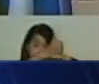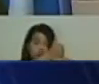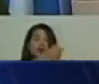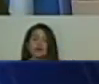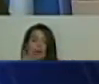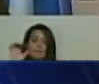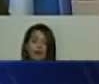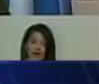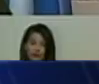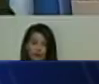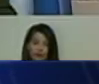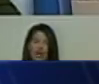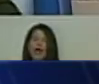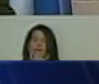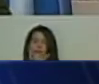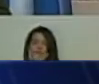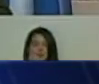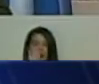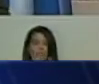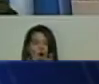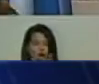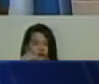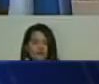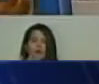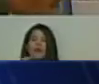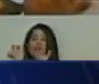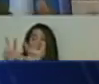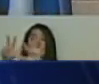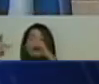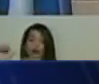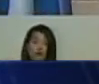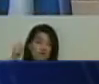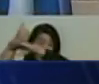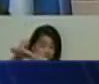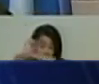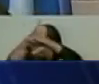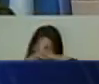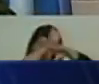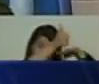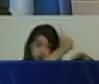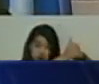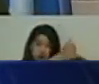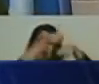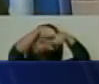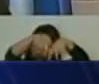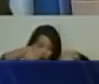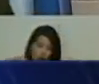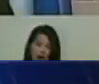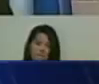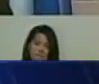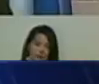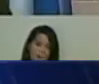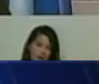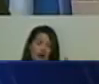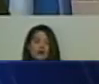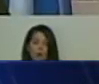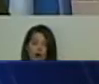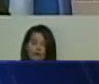altos mandos. Y así sucesivamente en los otros casos que poco a poco hemos ido